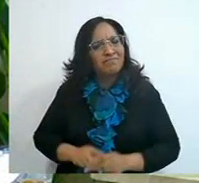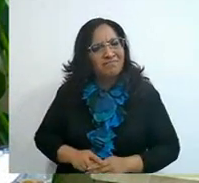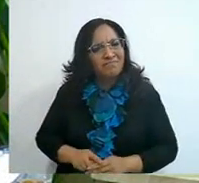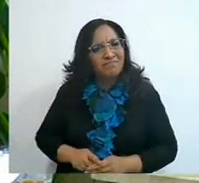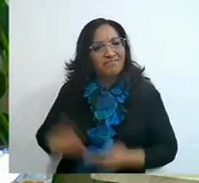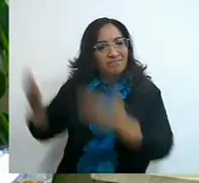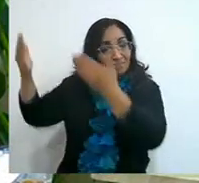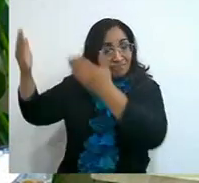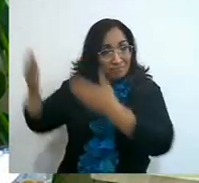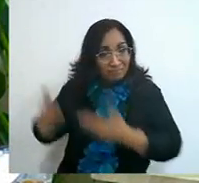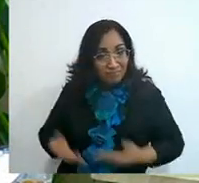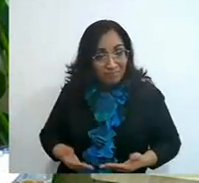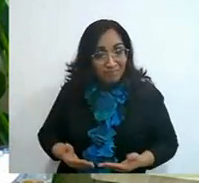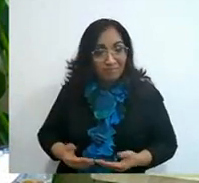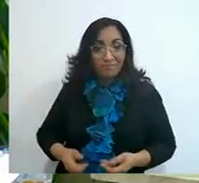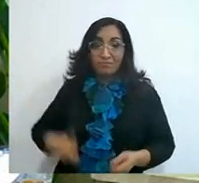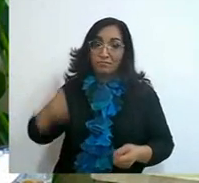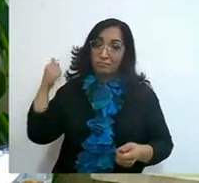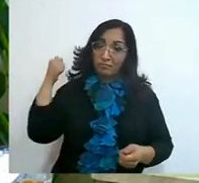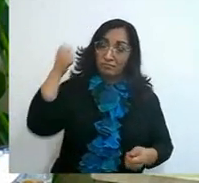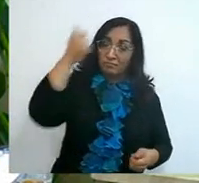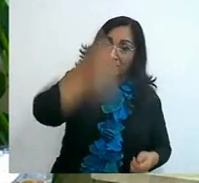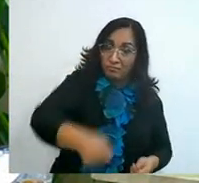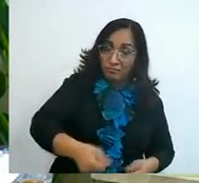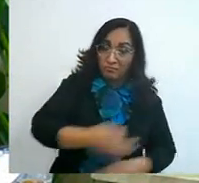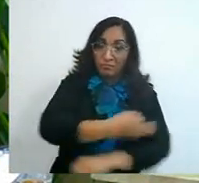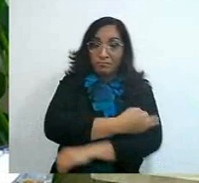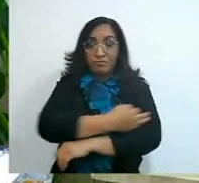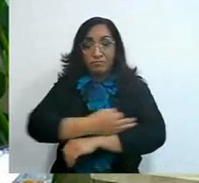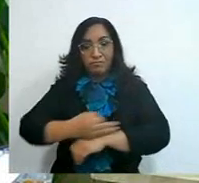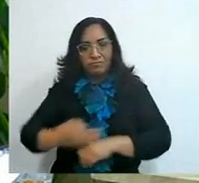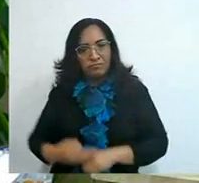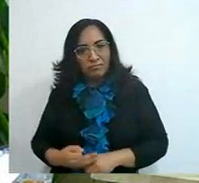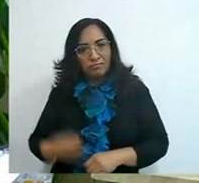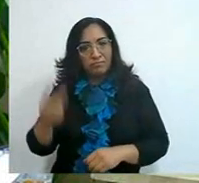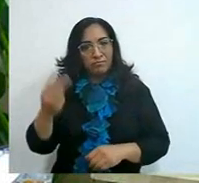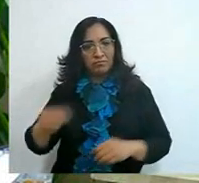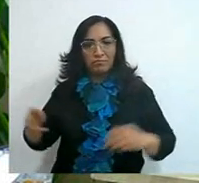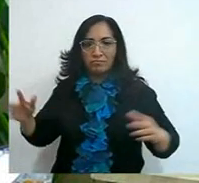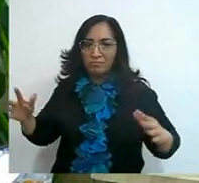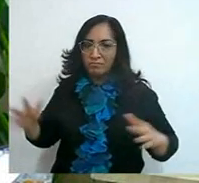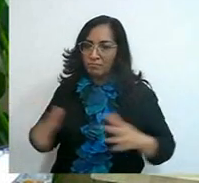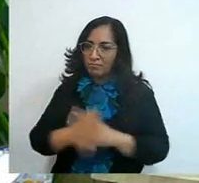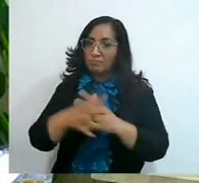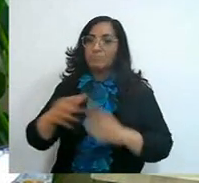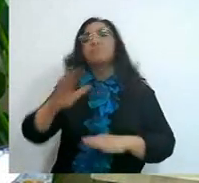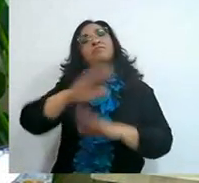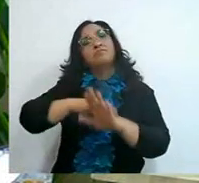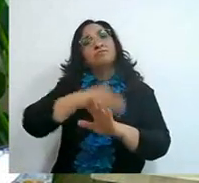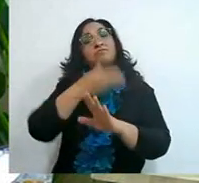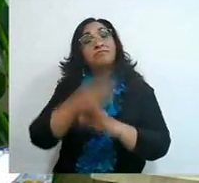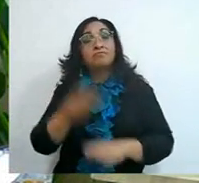Y en una familia estarán 2 contra 3, 3 contra 2.